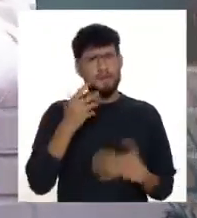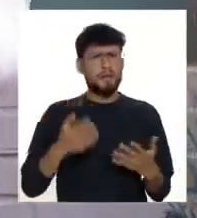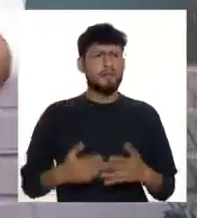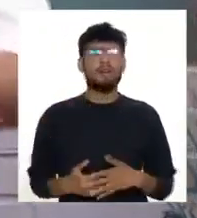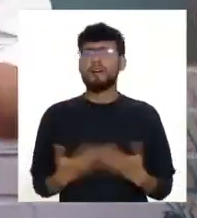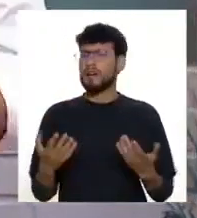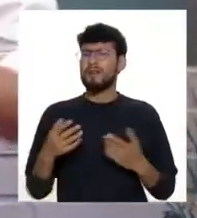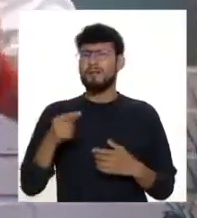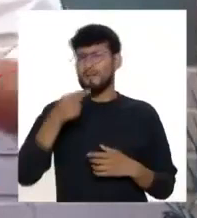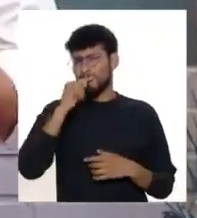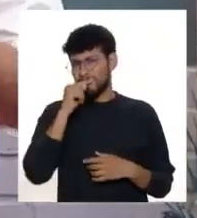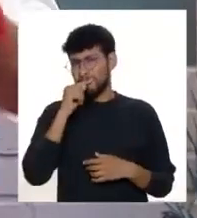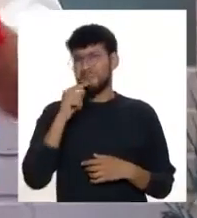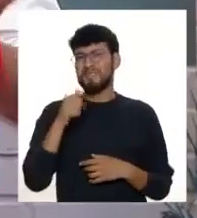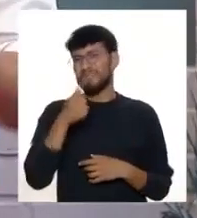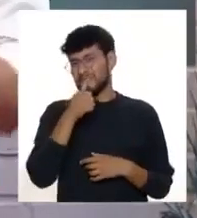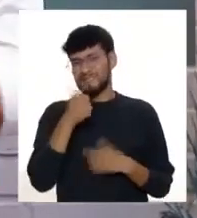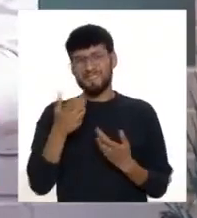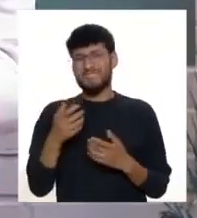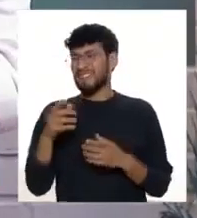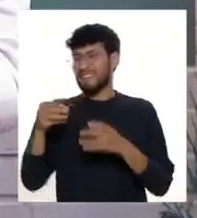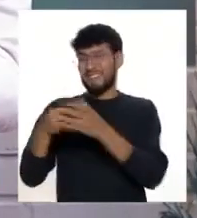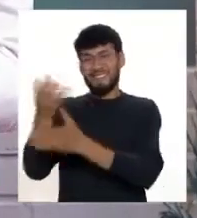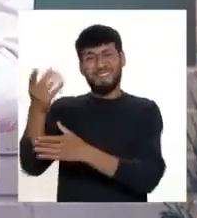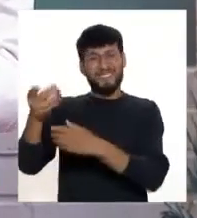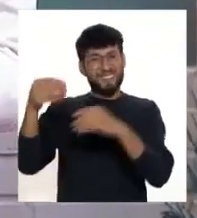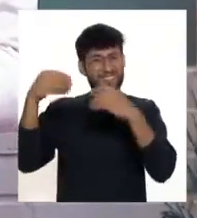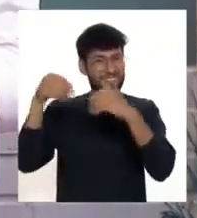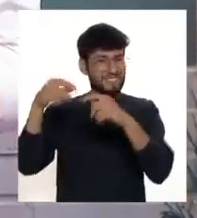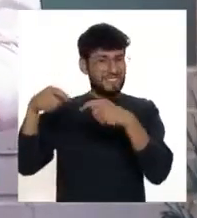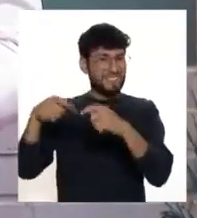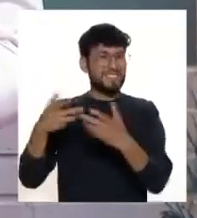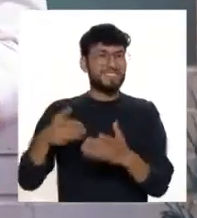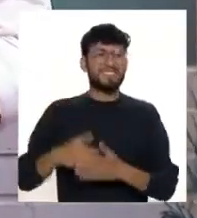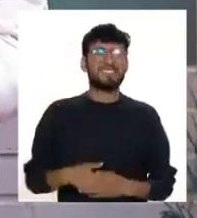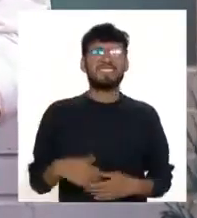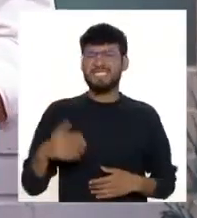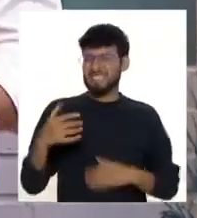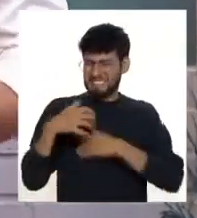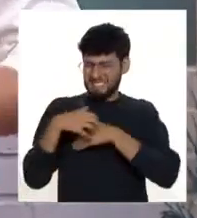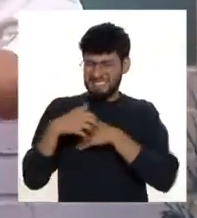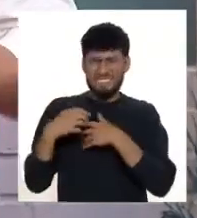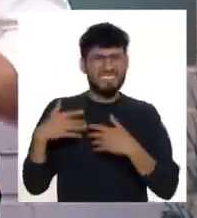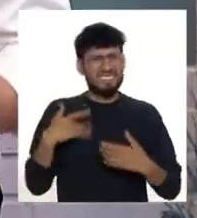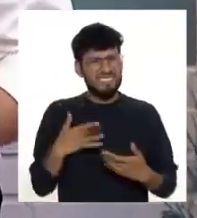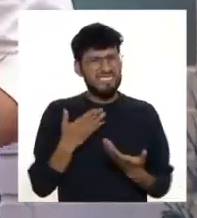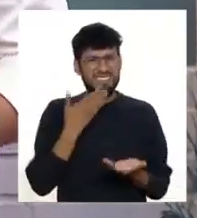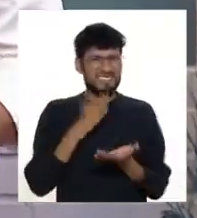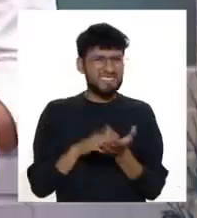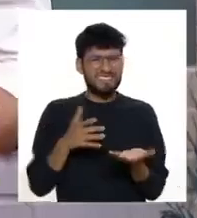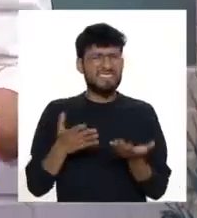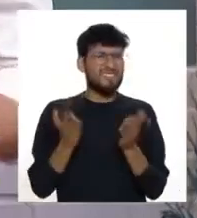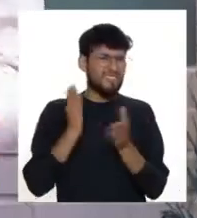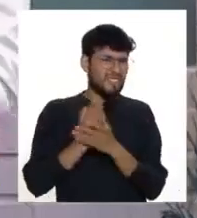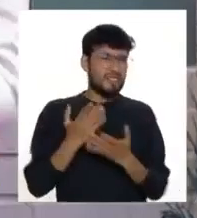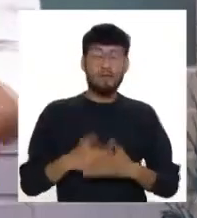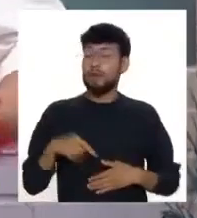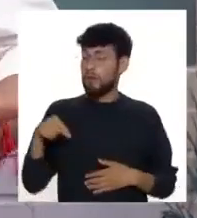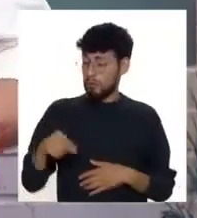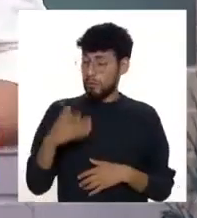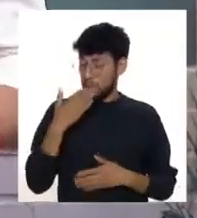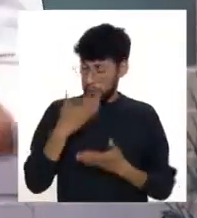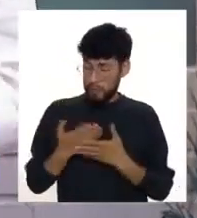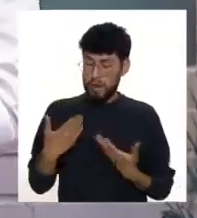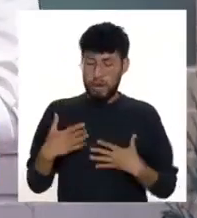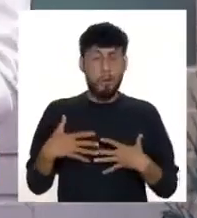que una toalla higiénica común que compra en cualquier eh tienda causa irritación le causa irritación le causa una un fastidio Esta es una